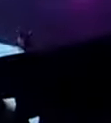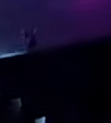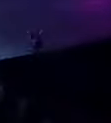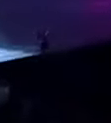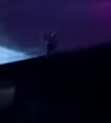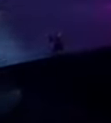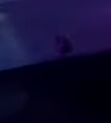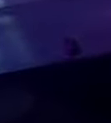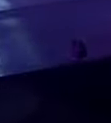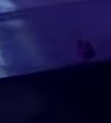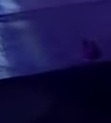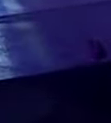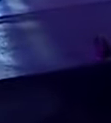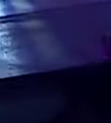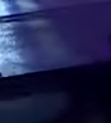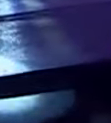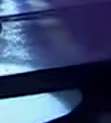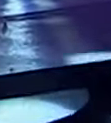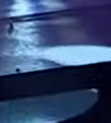sabiendo que al final